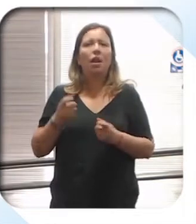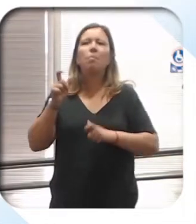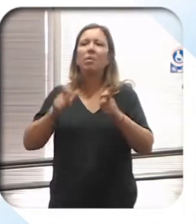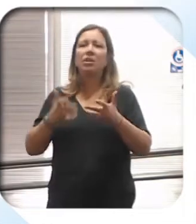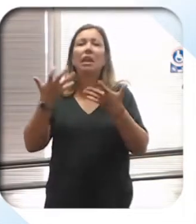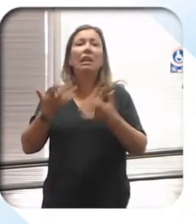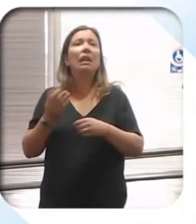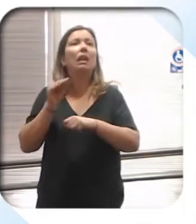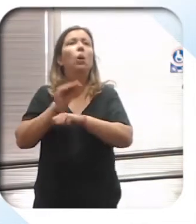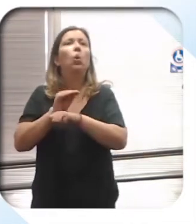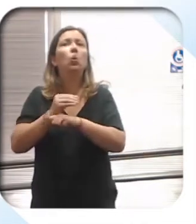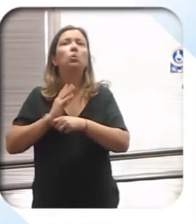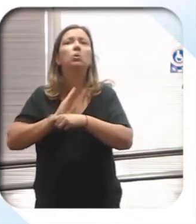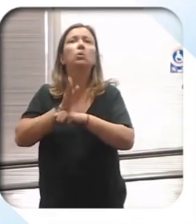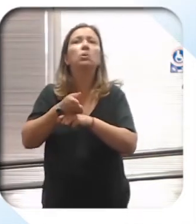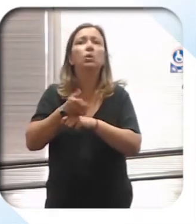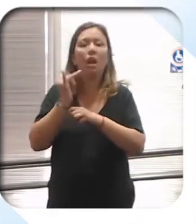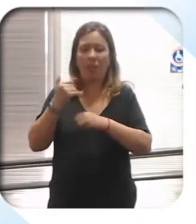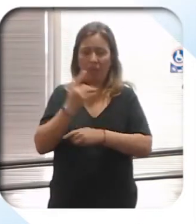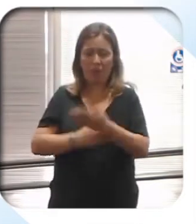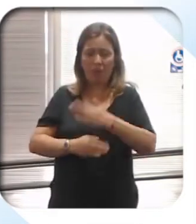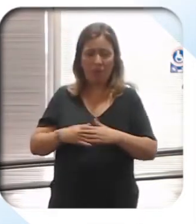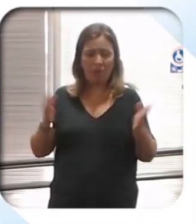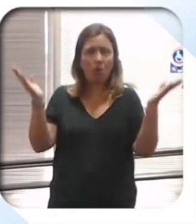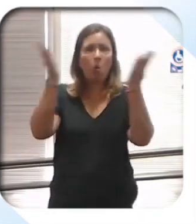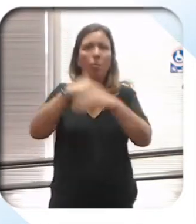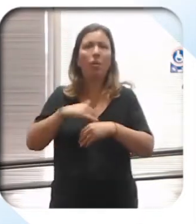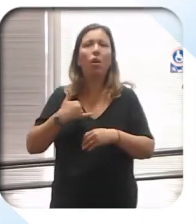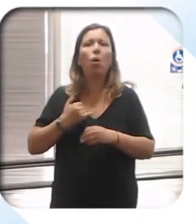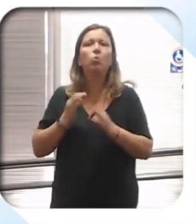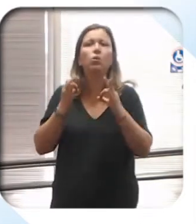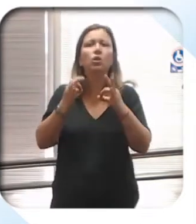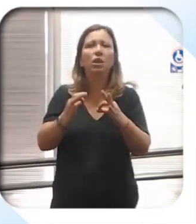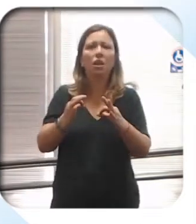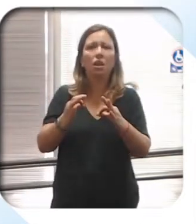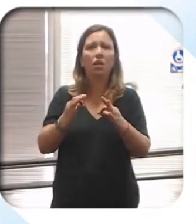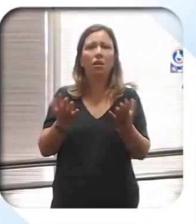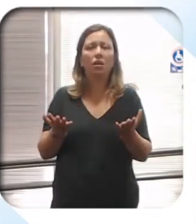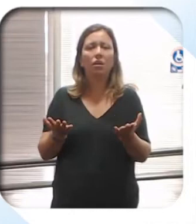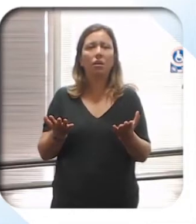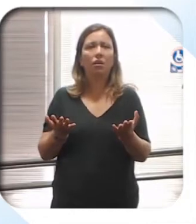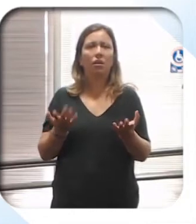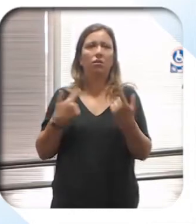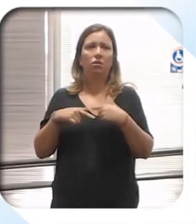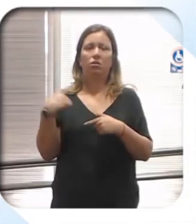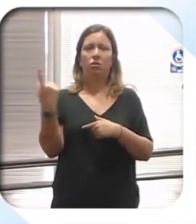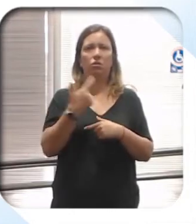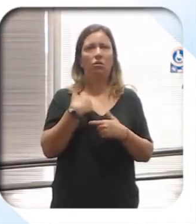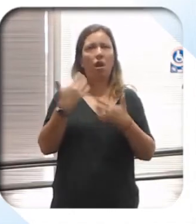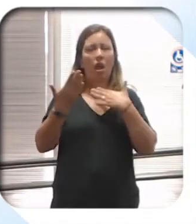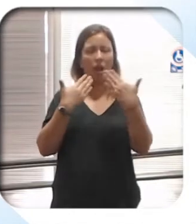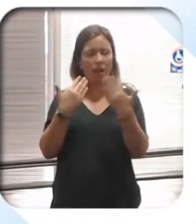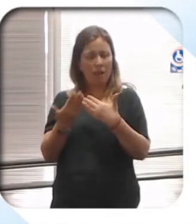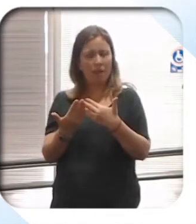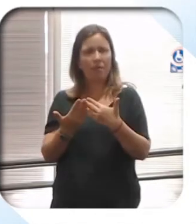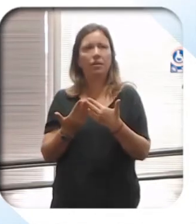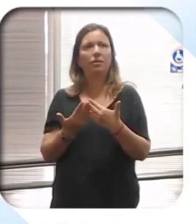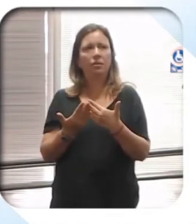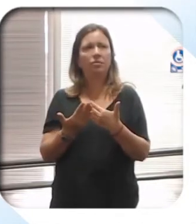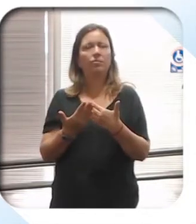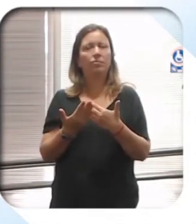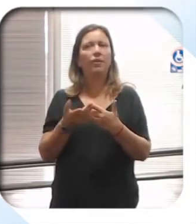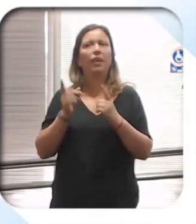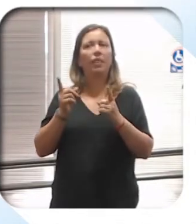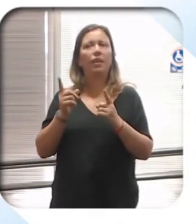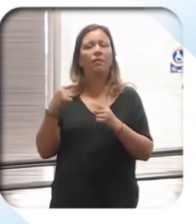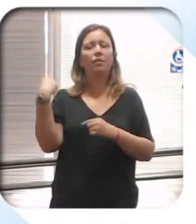hacer cursos y es discapacitada y no puede acceder. O sea que hablamos y lo primero que tenemos que hacer